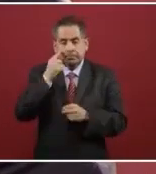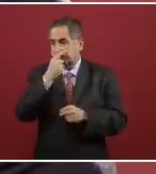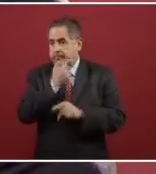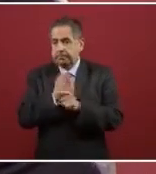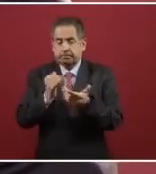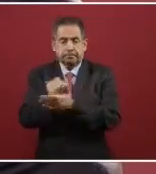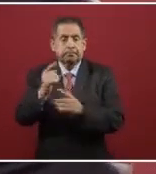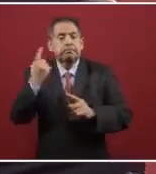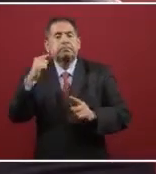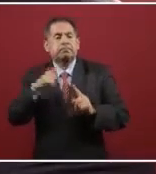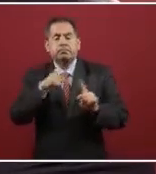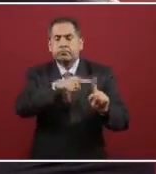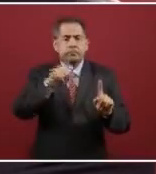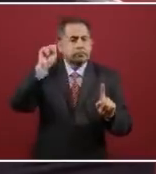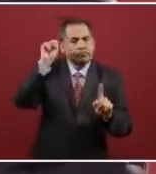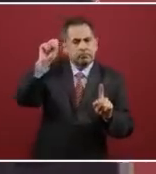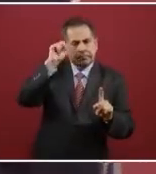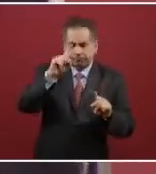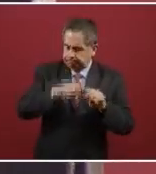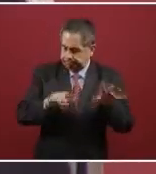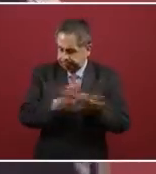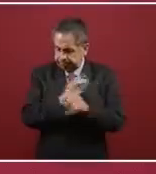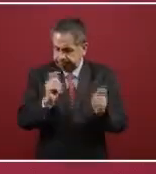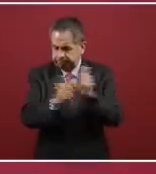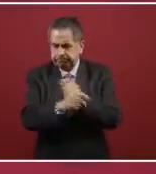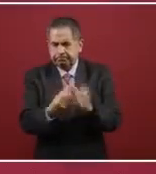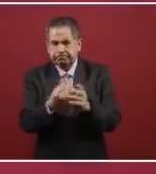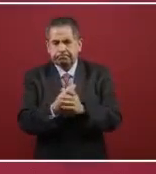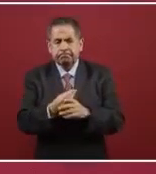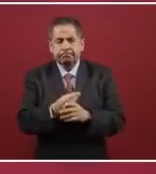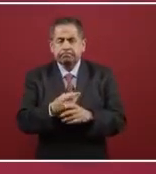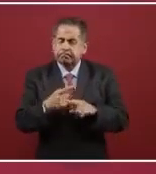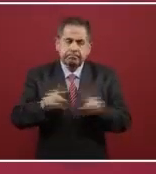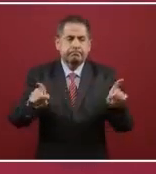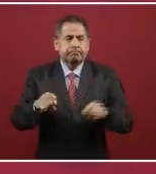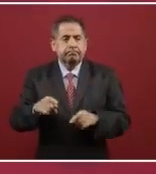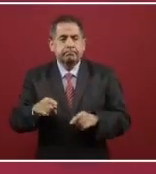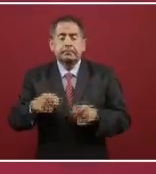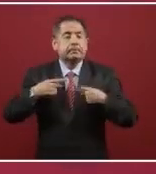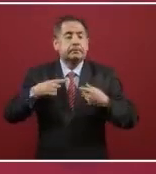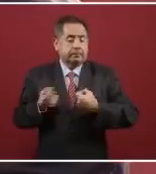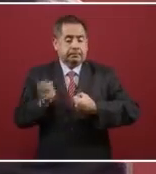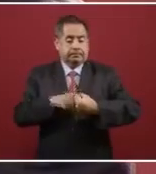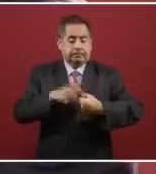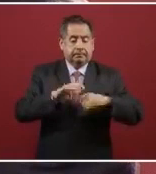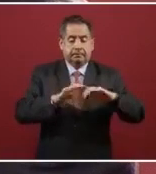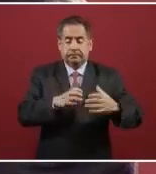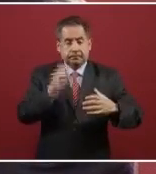a los sindicatos. Aunque parezca increíble que la propuesta la hayan